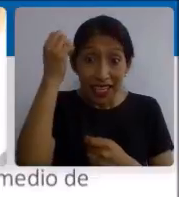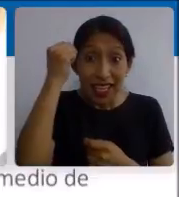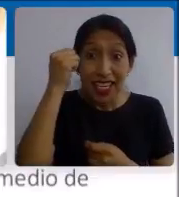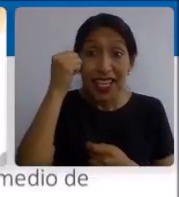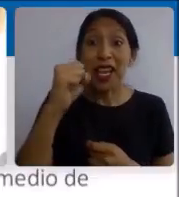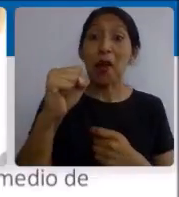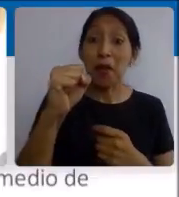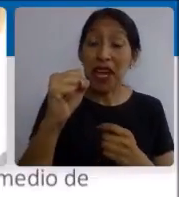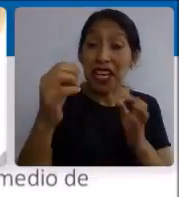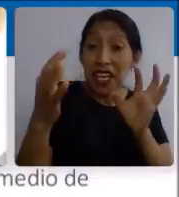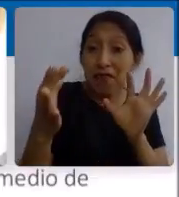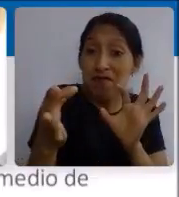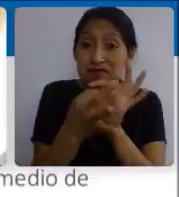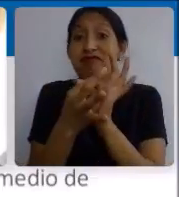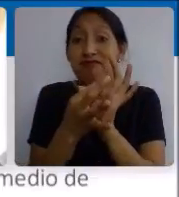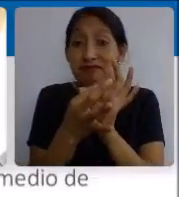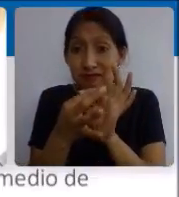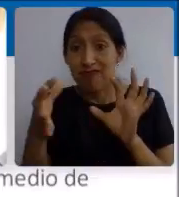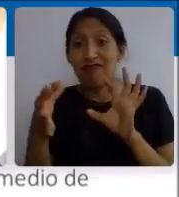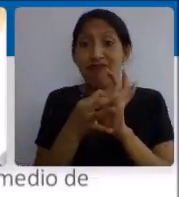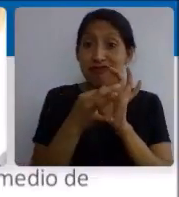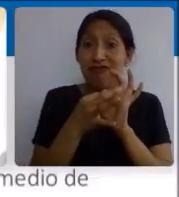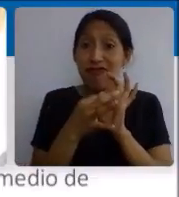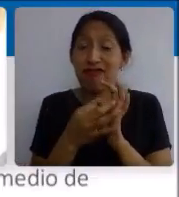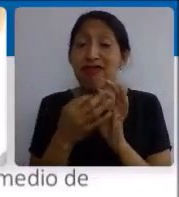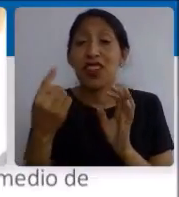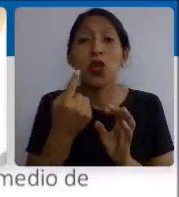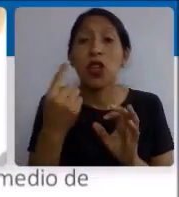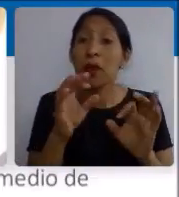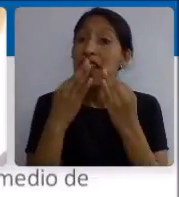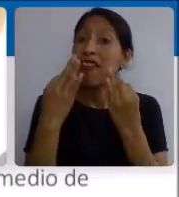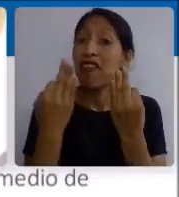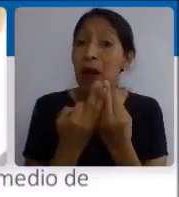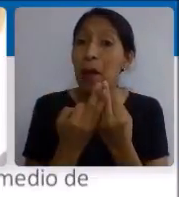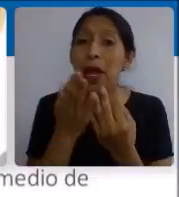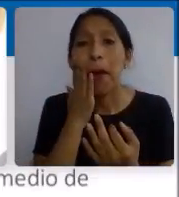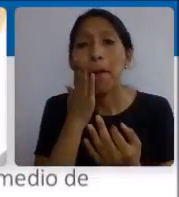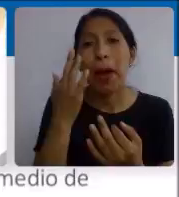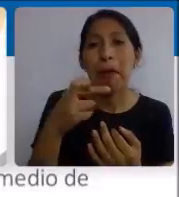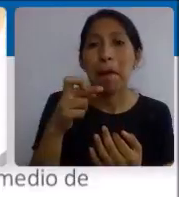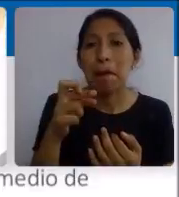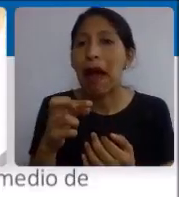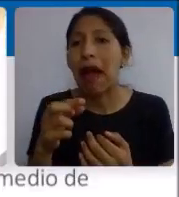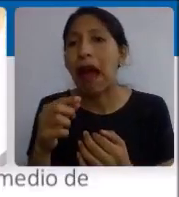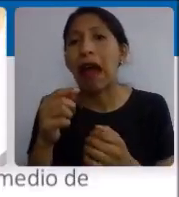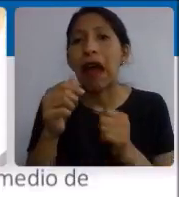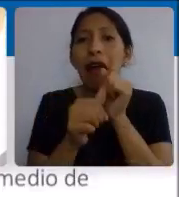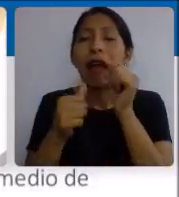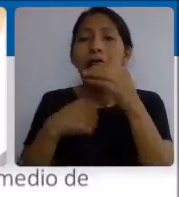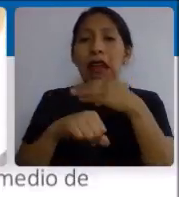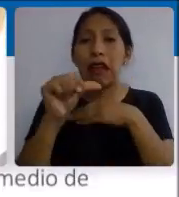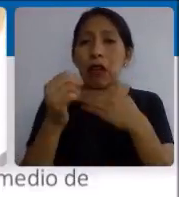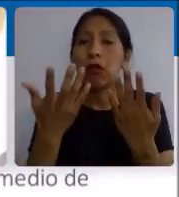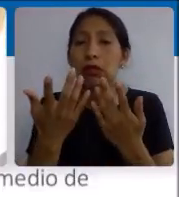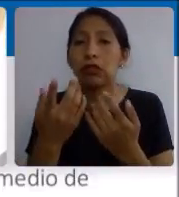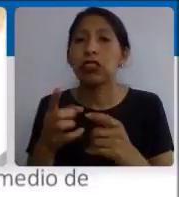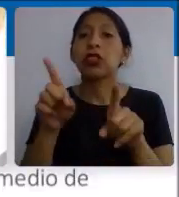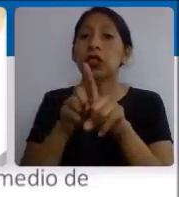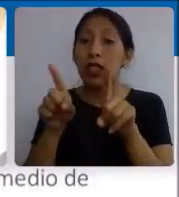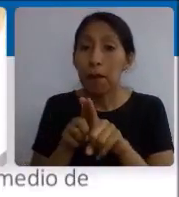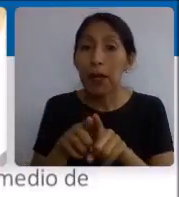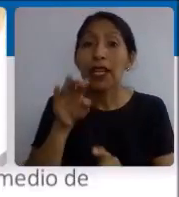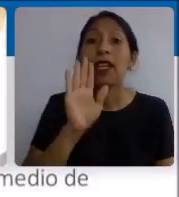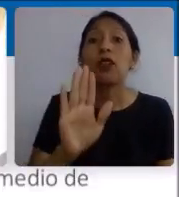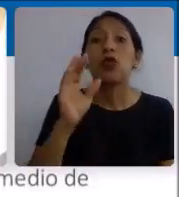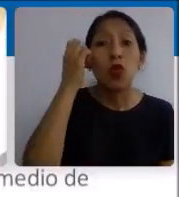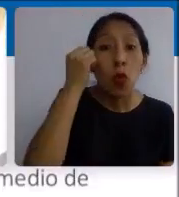la familia, no solamente la familia nuclear, sino las familias multigeneracionales. Estamos hablando de un viaje en